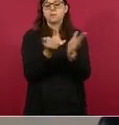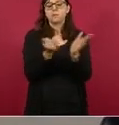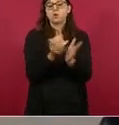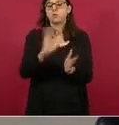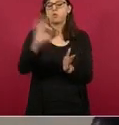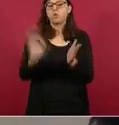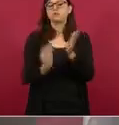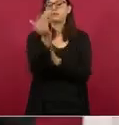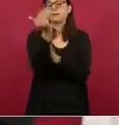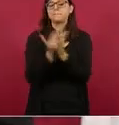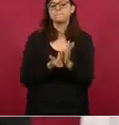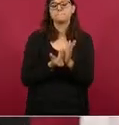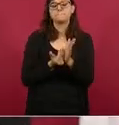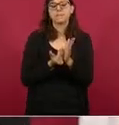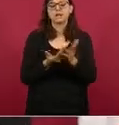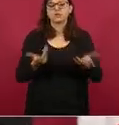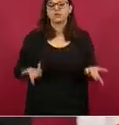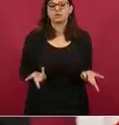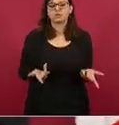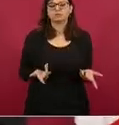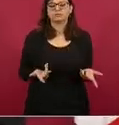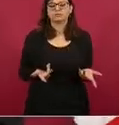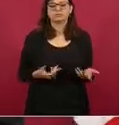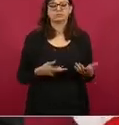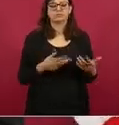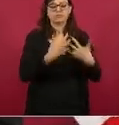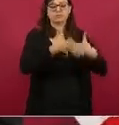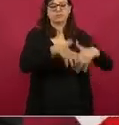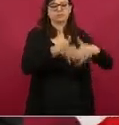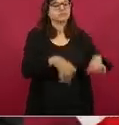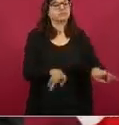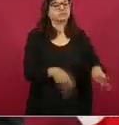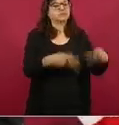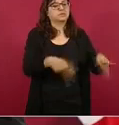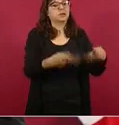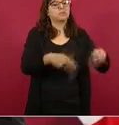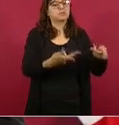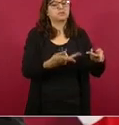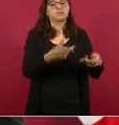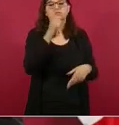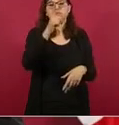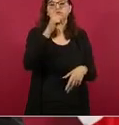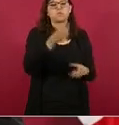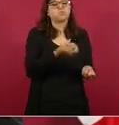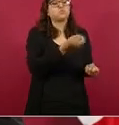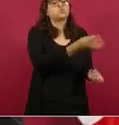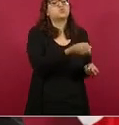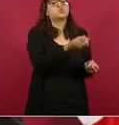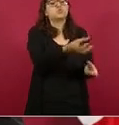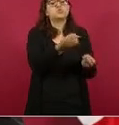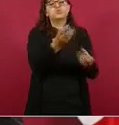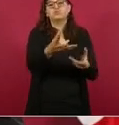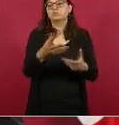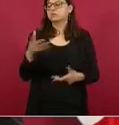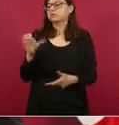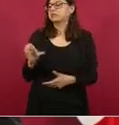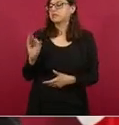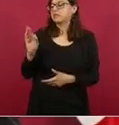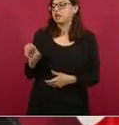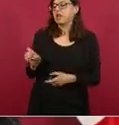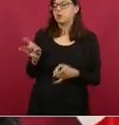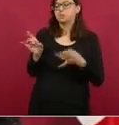con una competencia desleal a la Comisión Federal de Electricidad. Entonces,